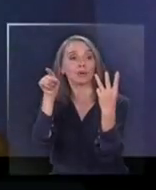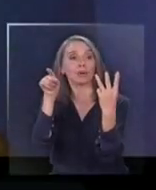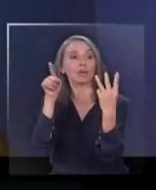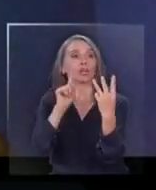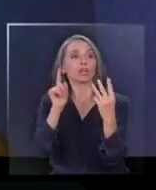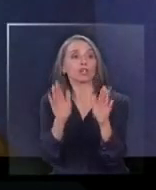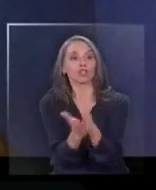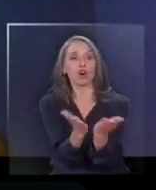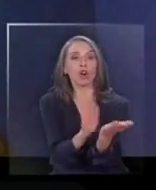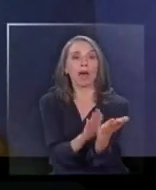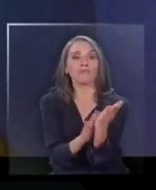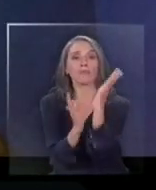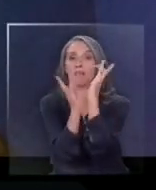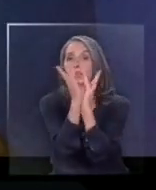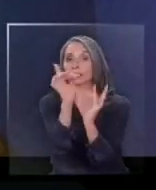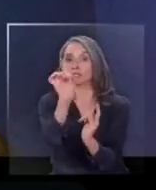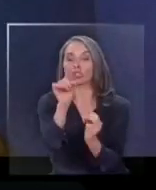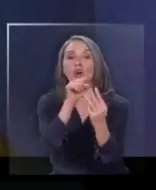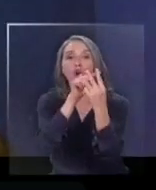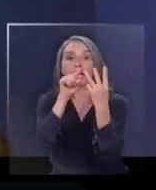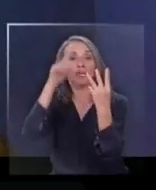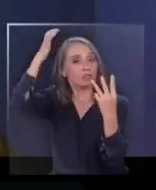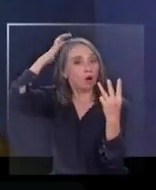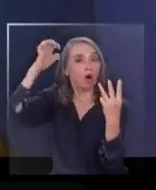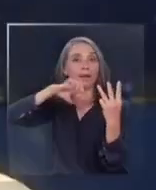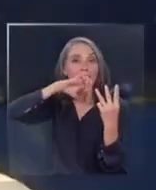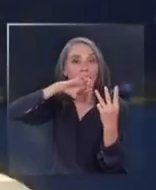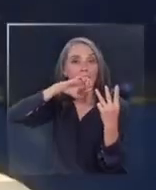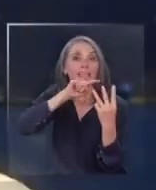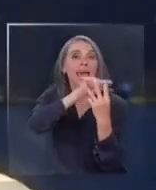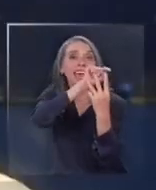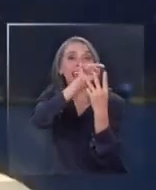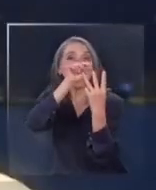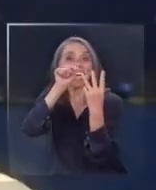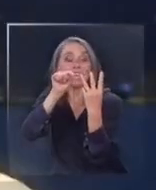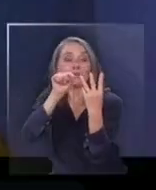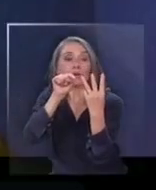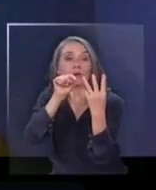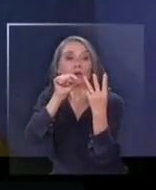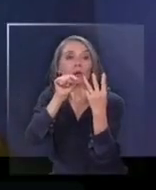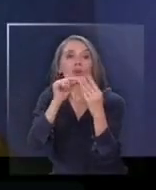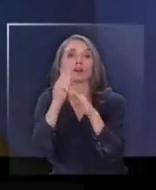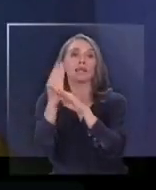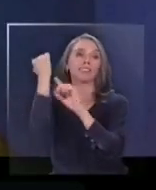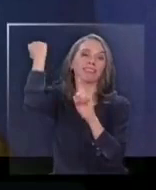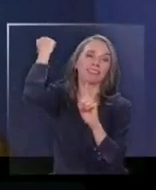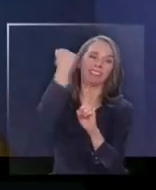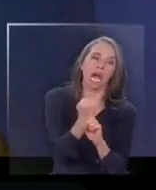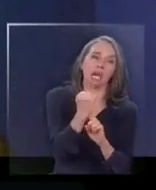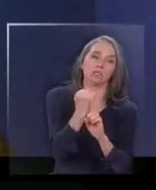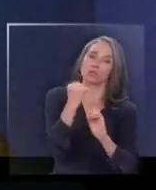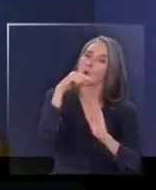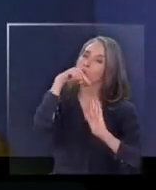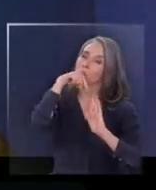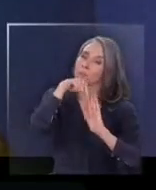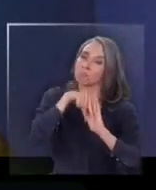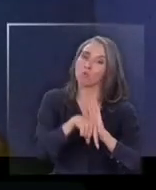el Evangelio de Cristo, ellos han sido los que han de alguna manera traicionado